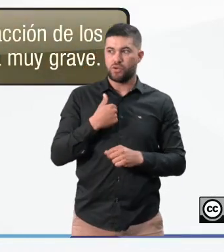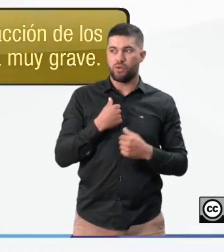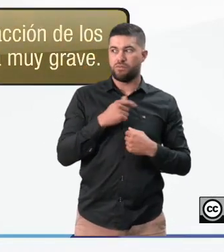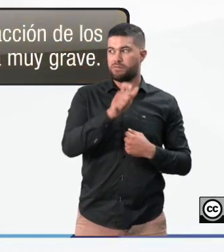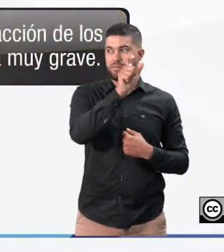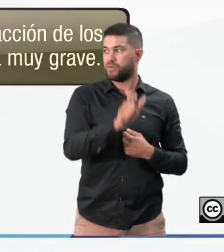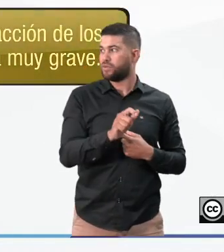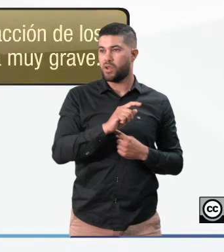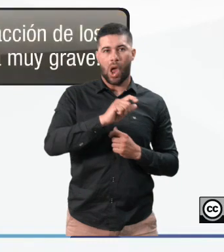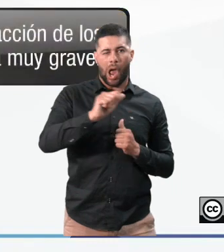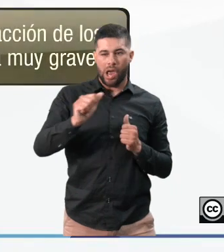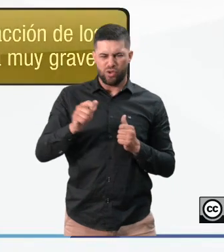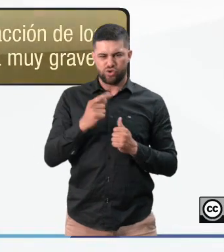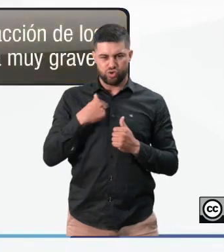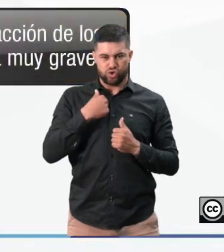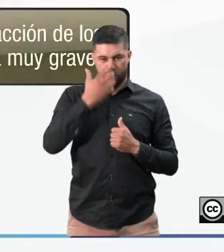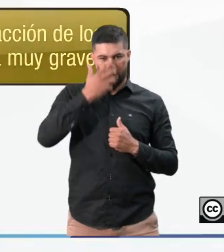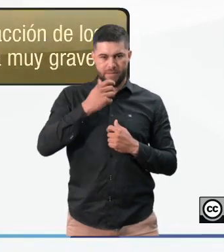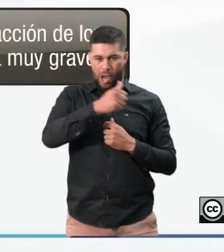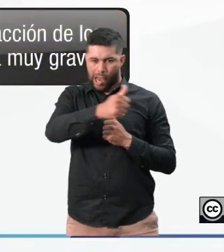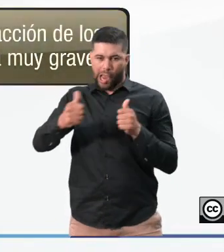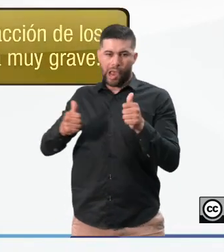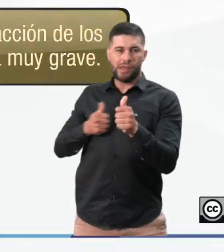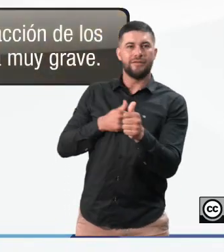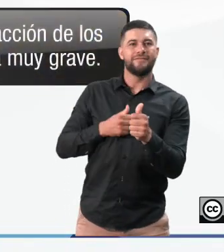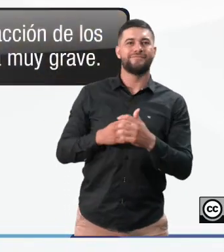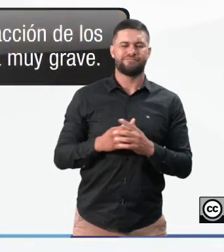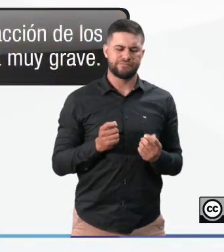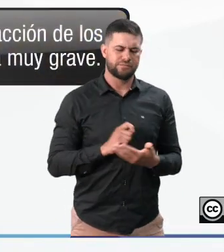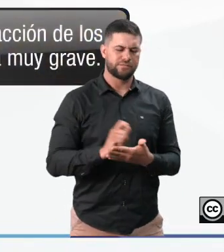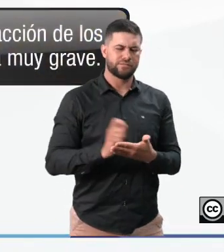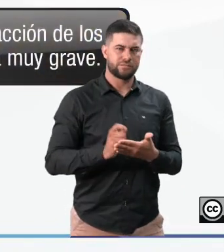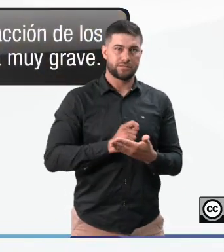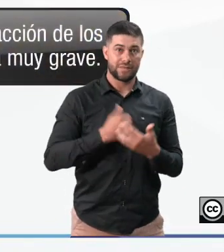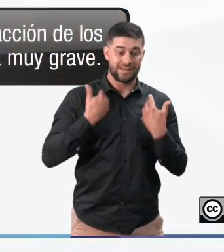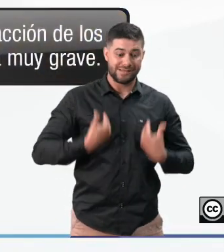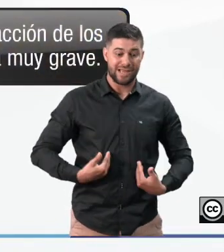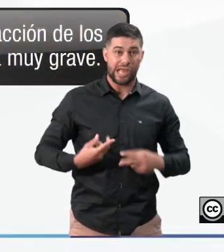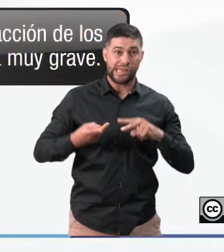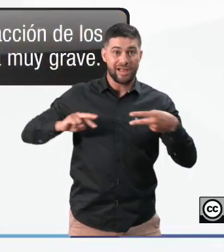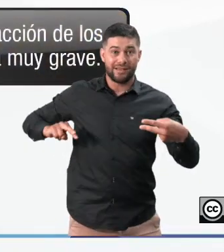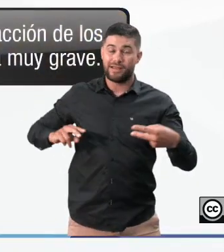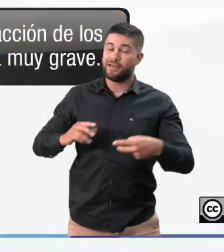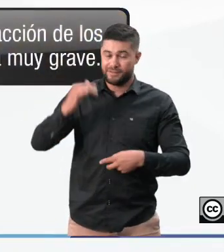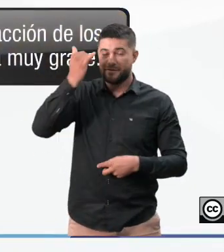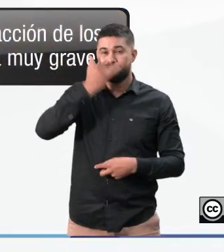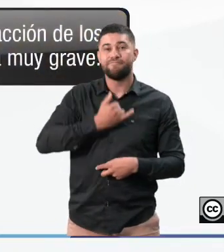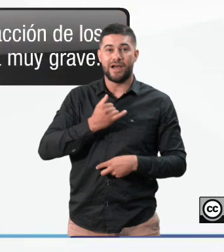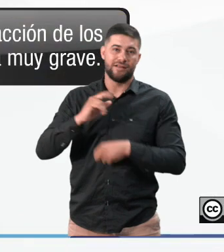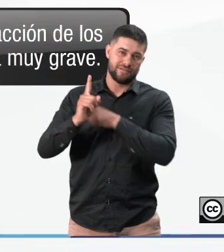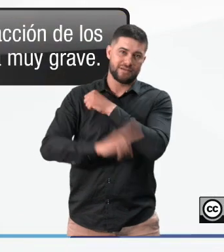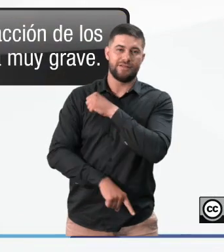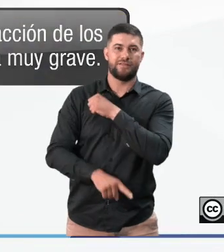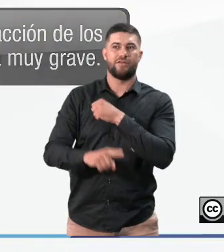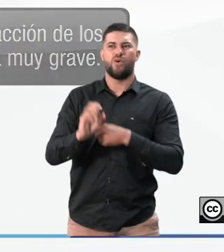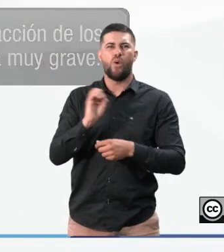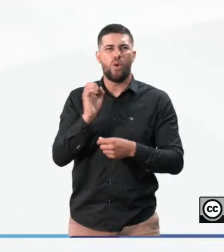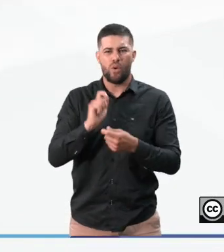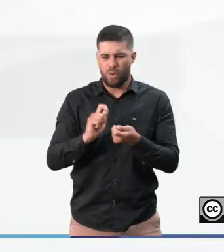falta disciplinaria muy grave y ya sabemos las sanciones que se mencionaron anteriormente.